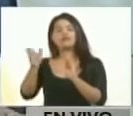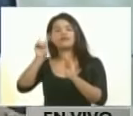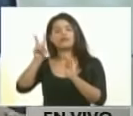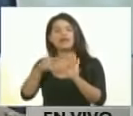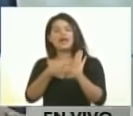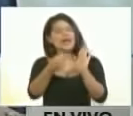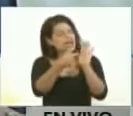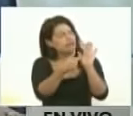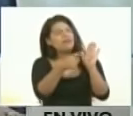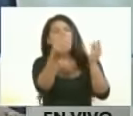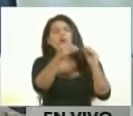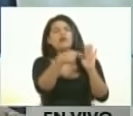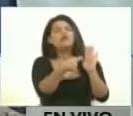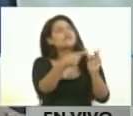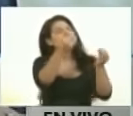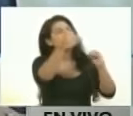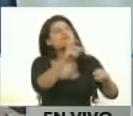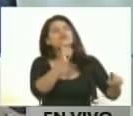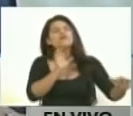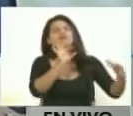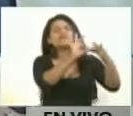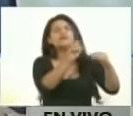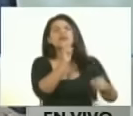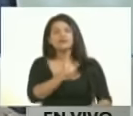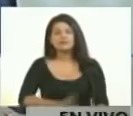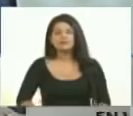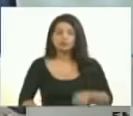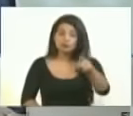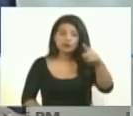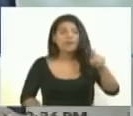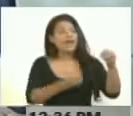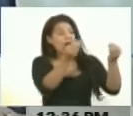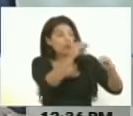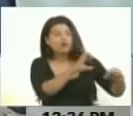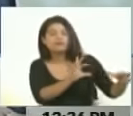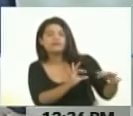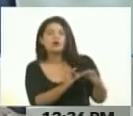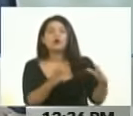quién? Con la paupérrima derecha venezolana,